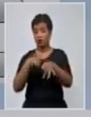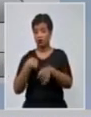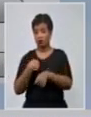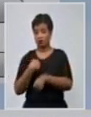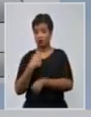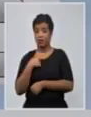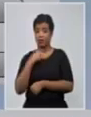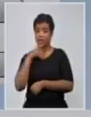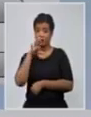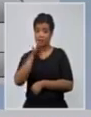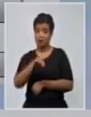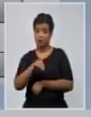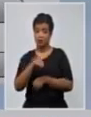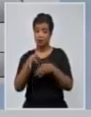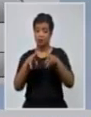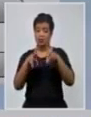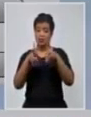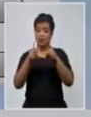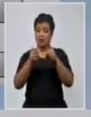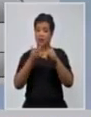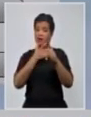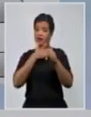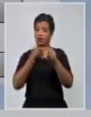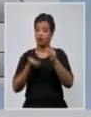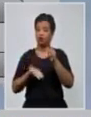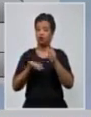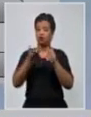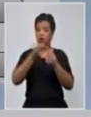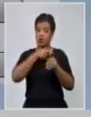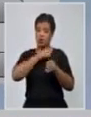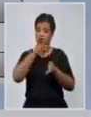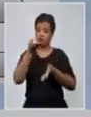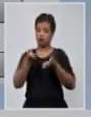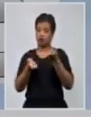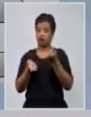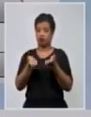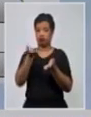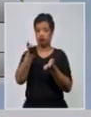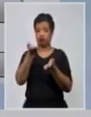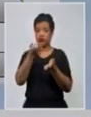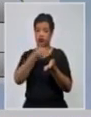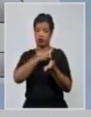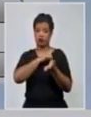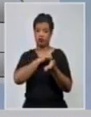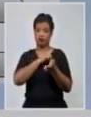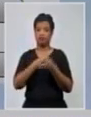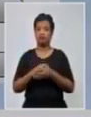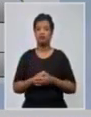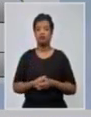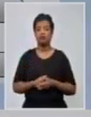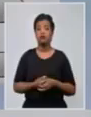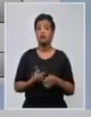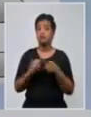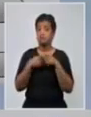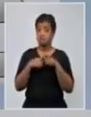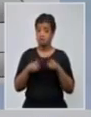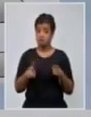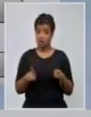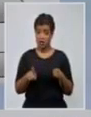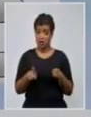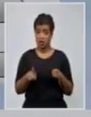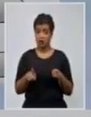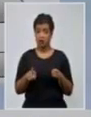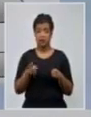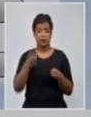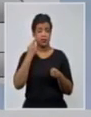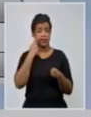que era una cifra superior, no muy superior a la del día de ayer, pero que de todas formas queda por